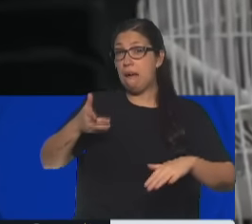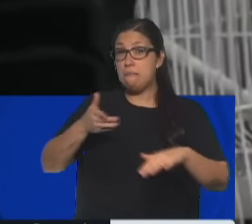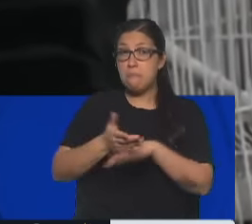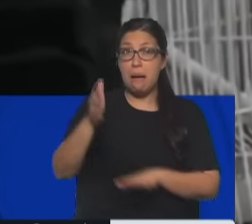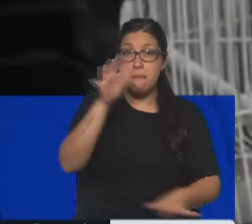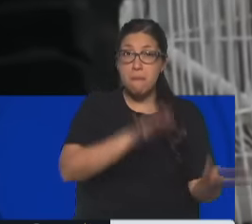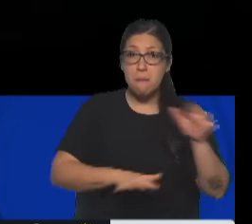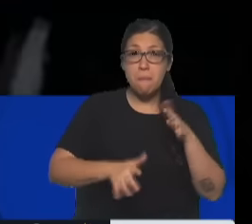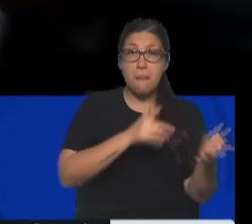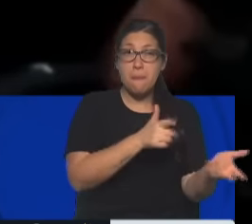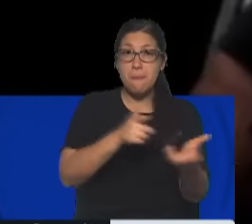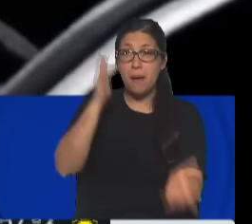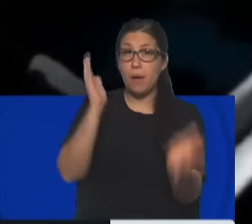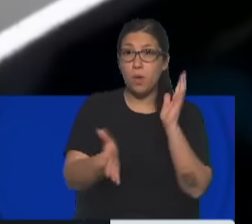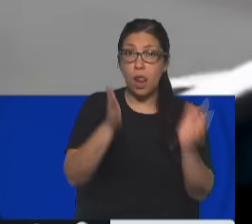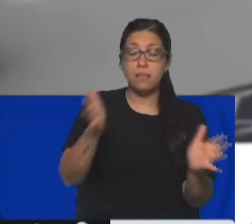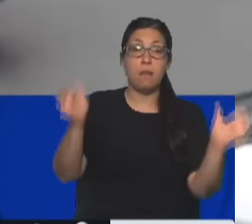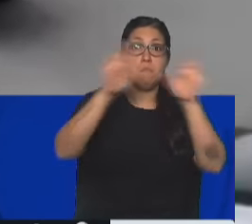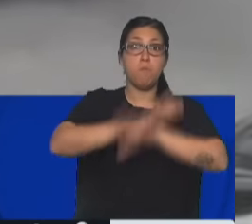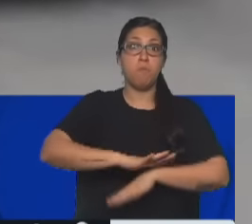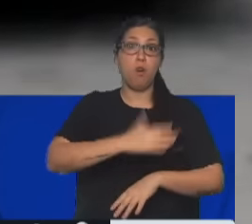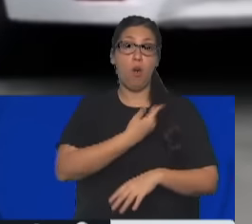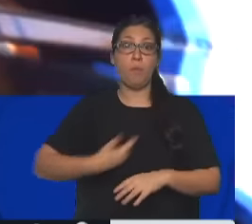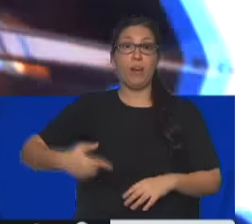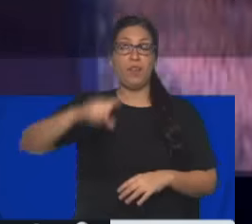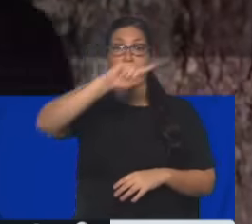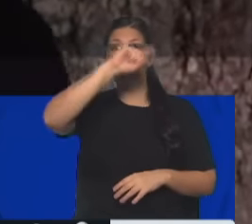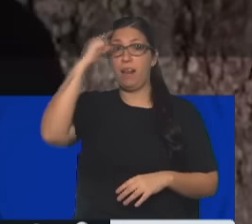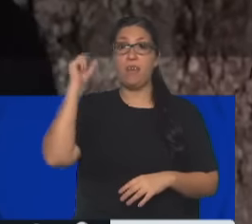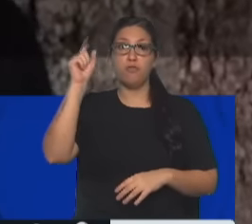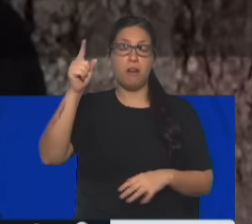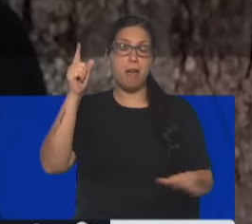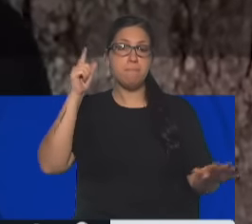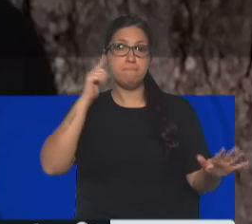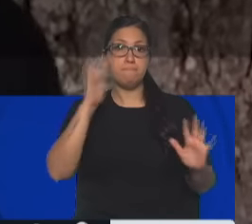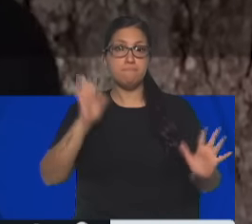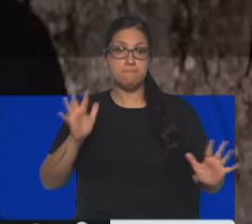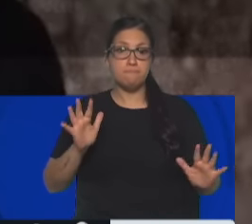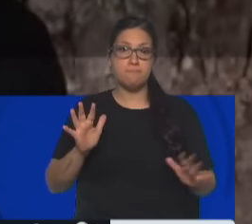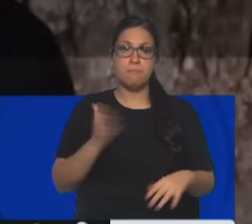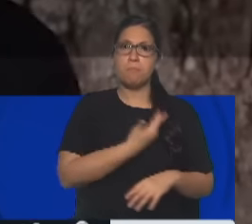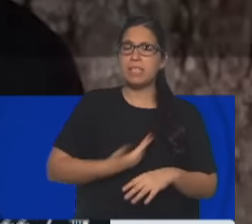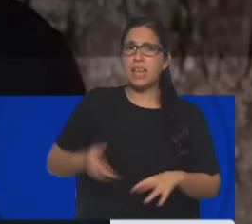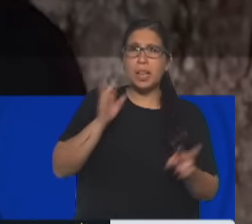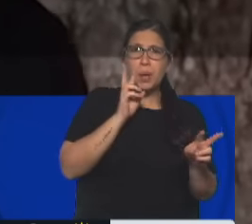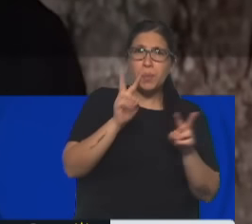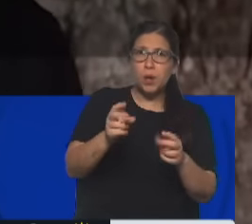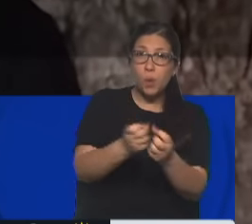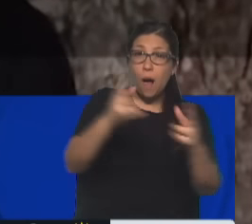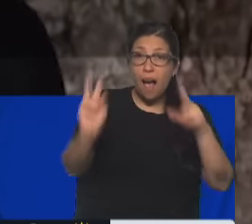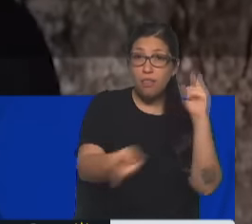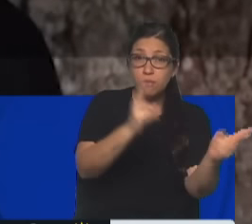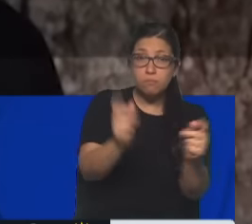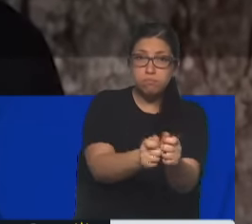operativo tomaron por sorpresa al gobierno federal. O presidente ficou estarrecido com